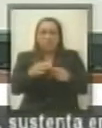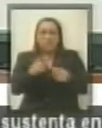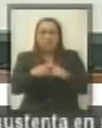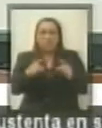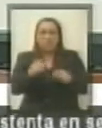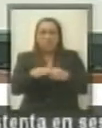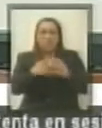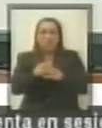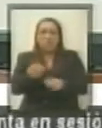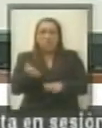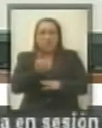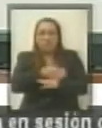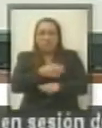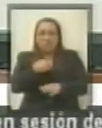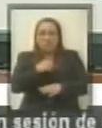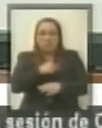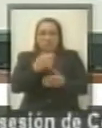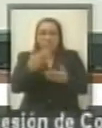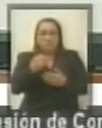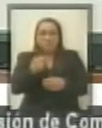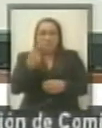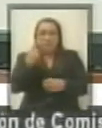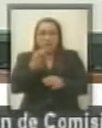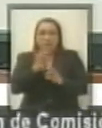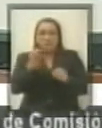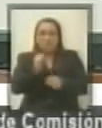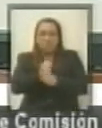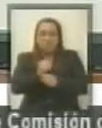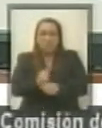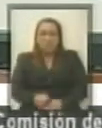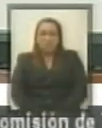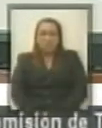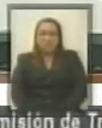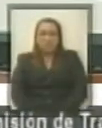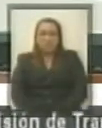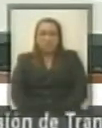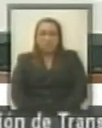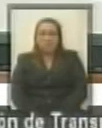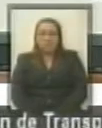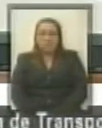diferencia de las anteriores? Nosotros, en aras de la transparencia y